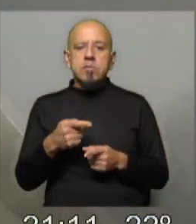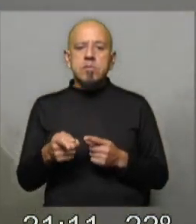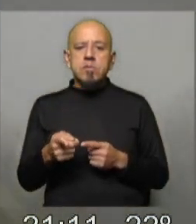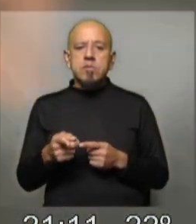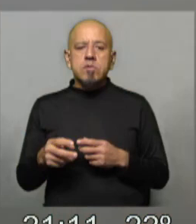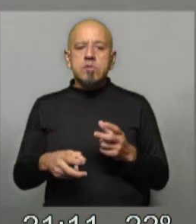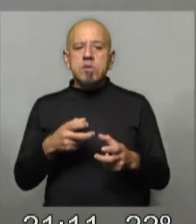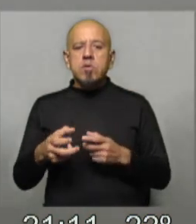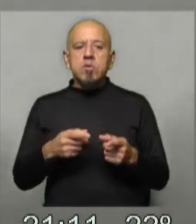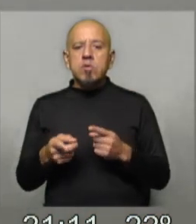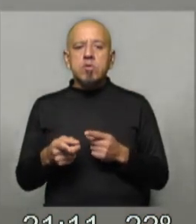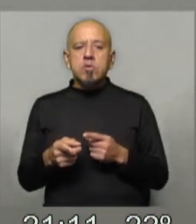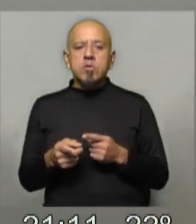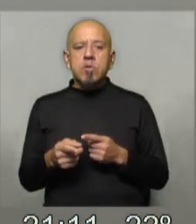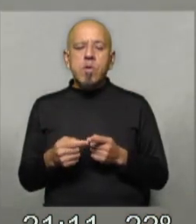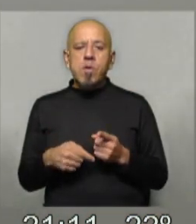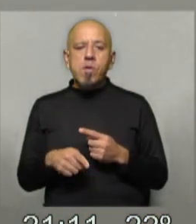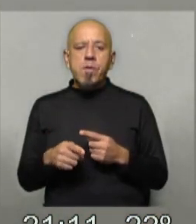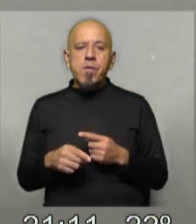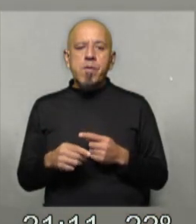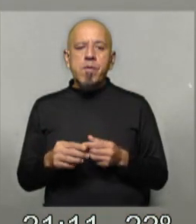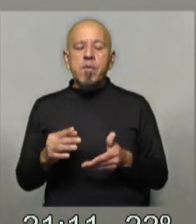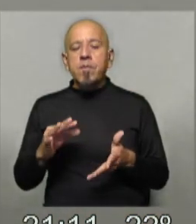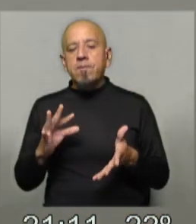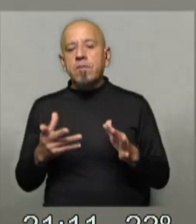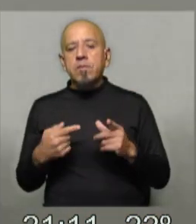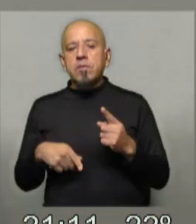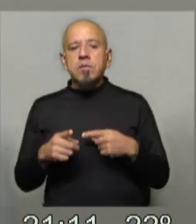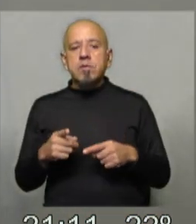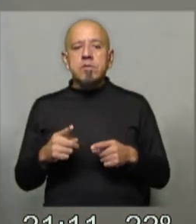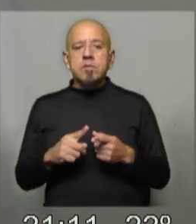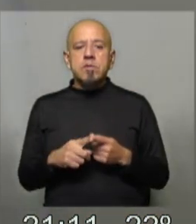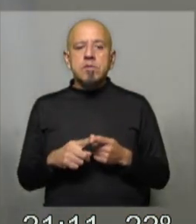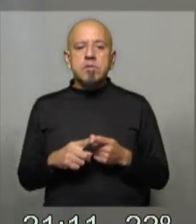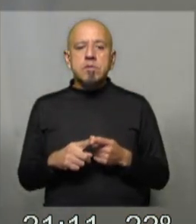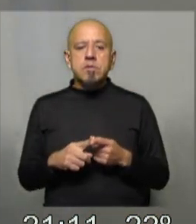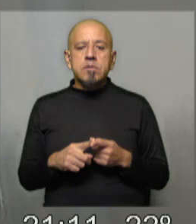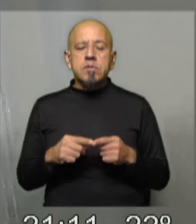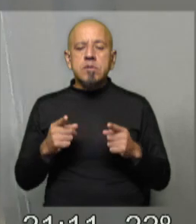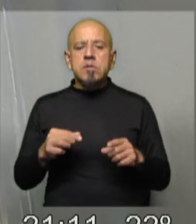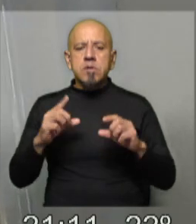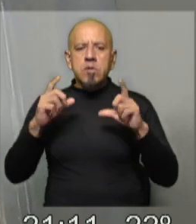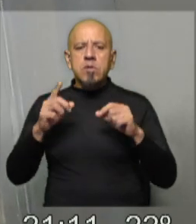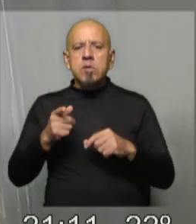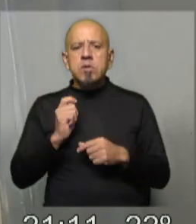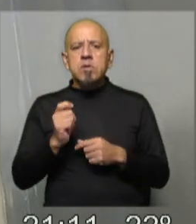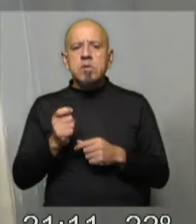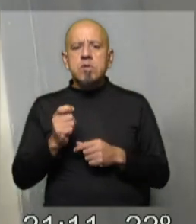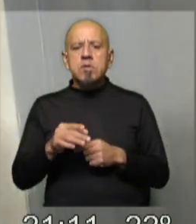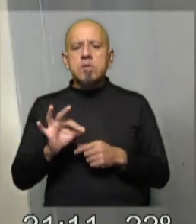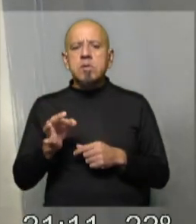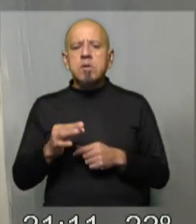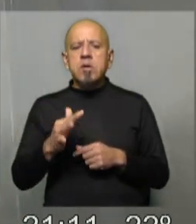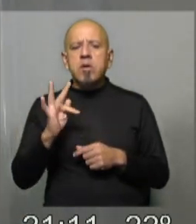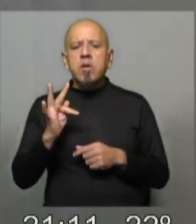colores diferentes, que era una forma también de marketing para atraer a la gente, ¿no? ¿Quién fue en esas fotos? ¿A quién vemos? Por ejemplo, ¿están los hermanos Fattoruso?